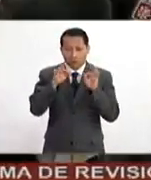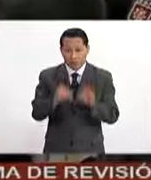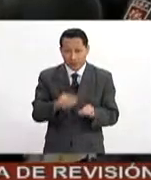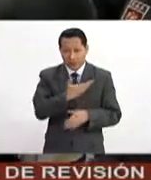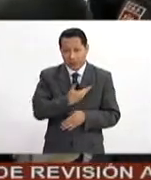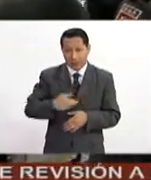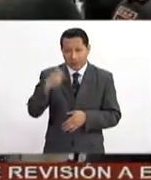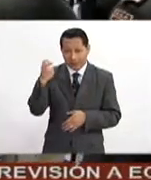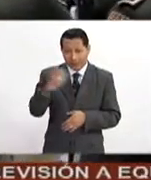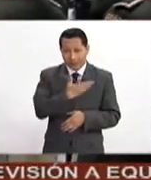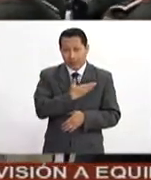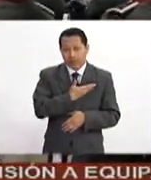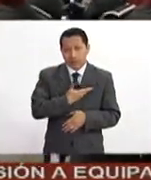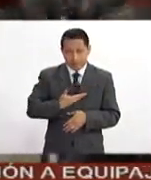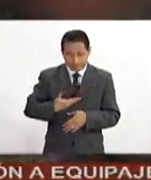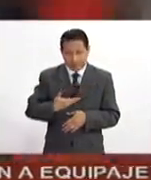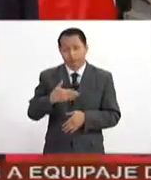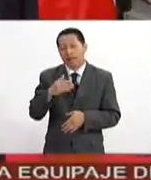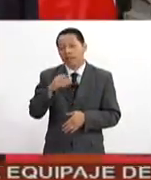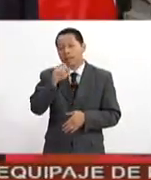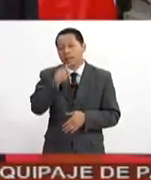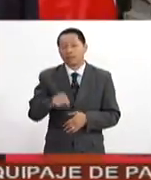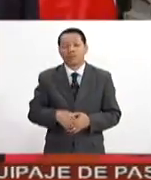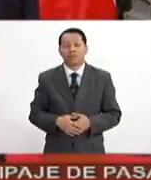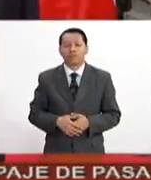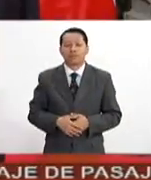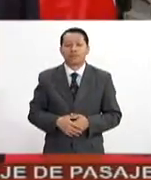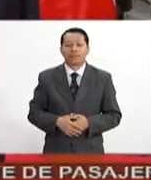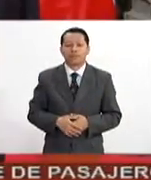presidente de esa nación, Andrzej Duda.